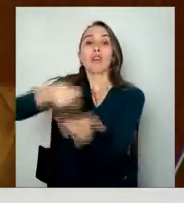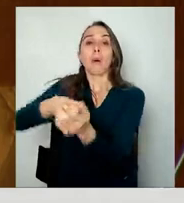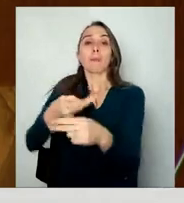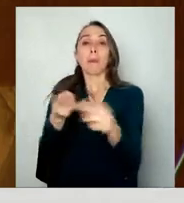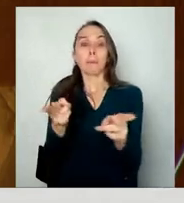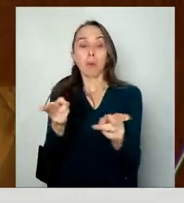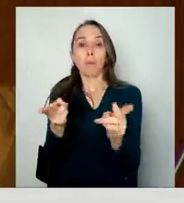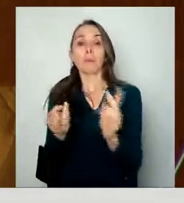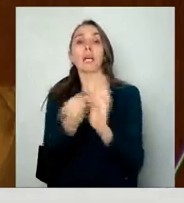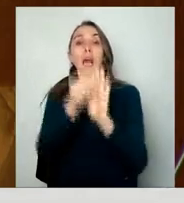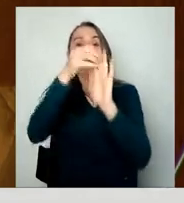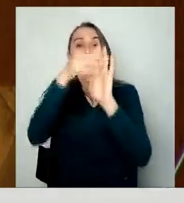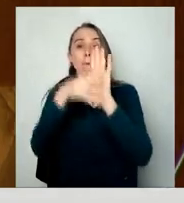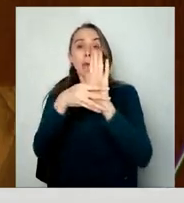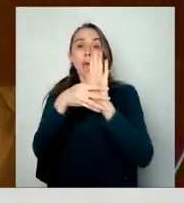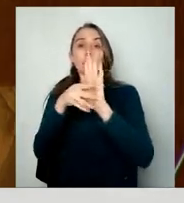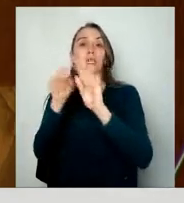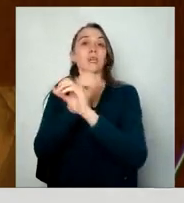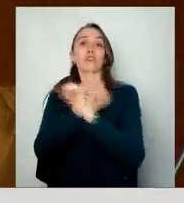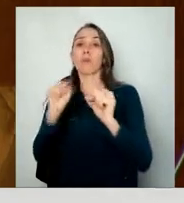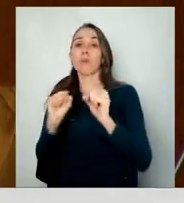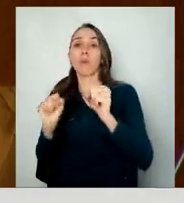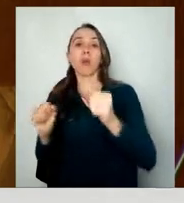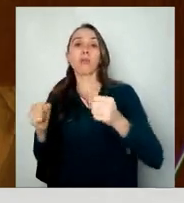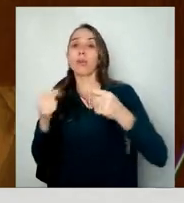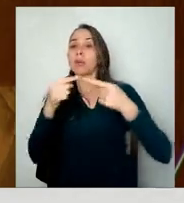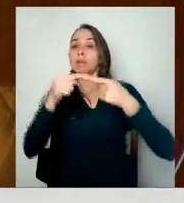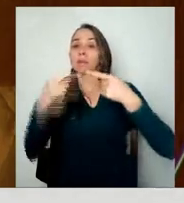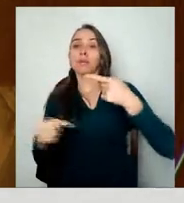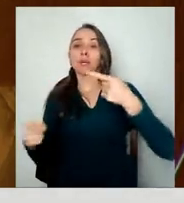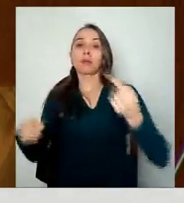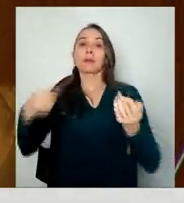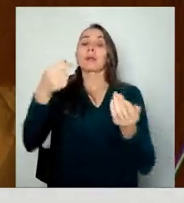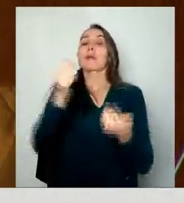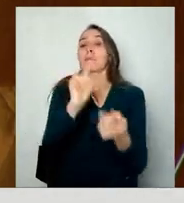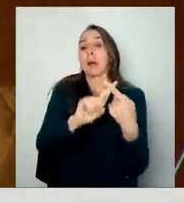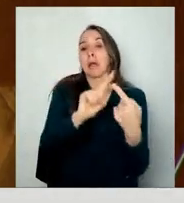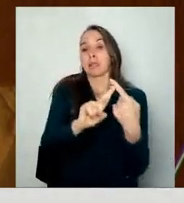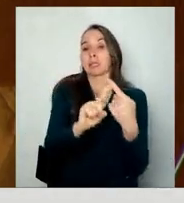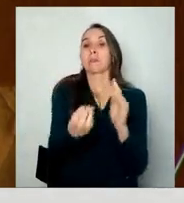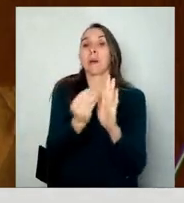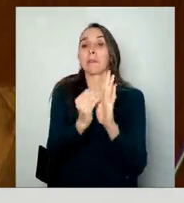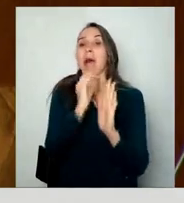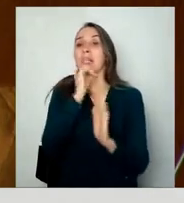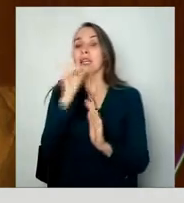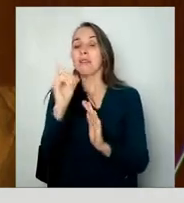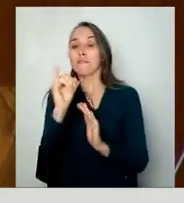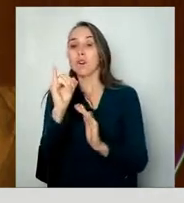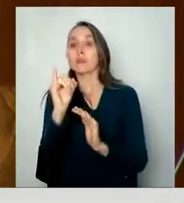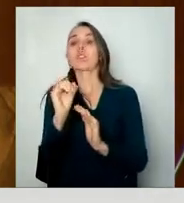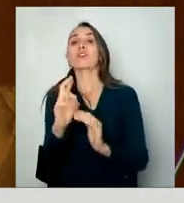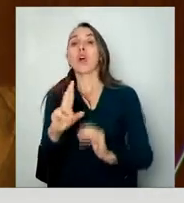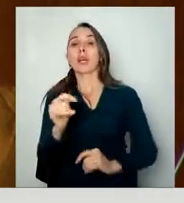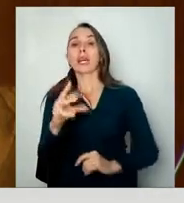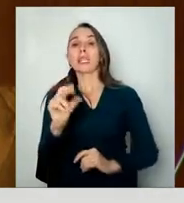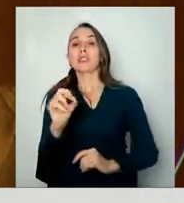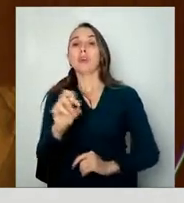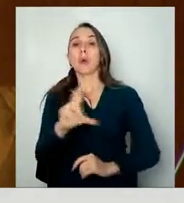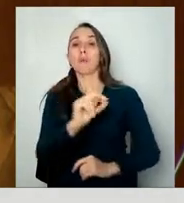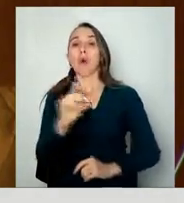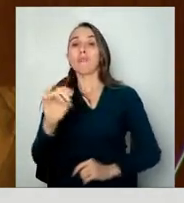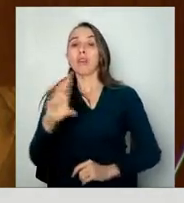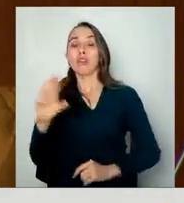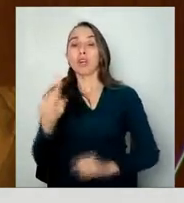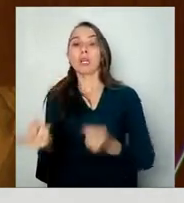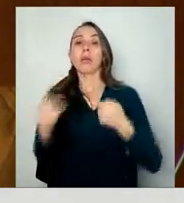amplían sus incompatibilidades como también se extiende la información del registro de proveedores agregando beneficiarios